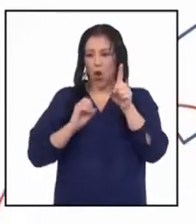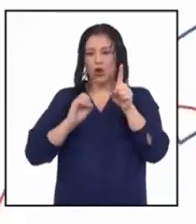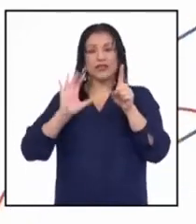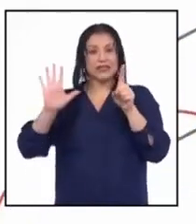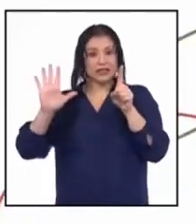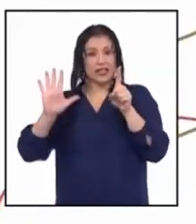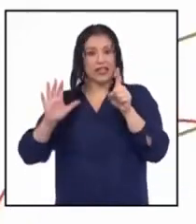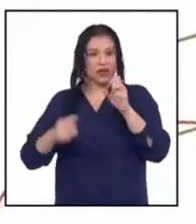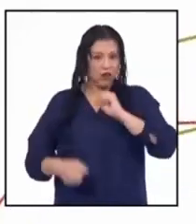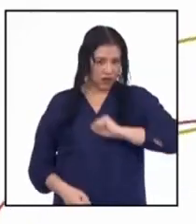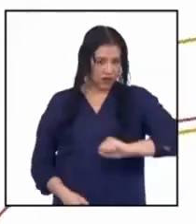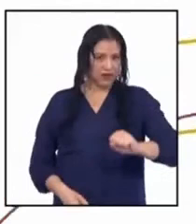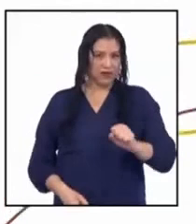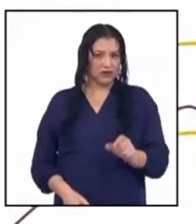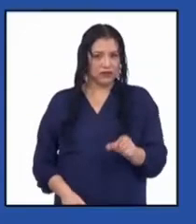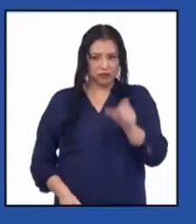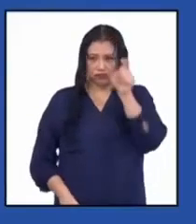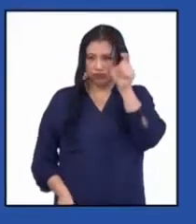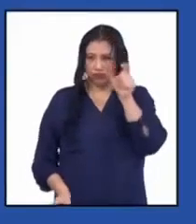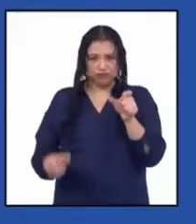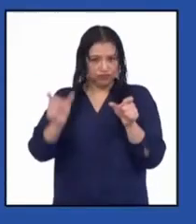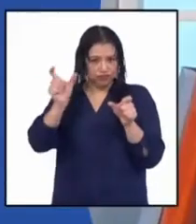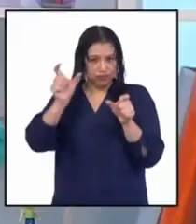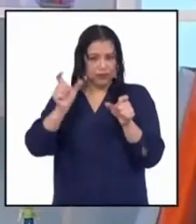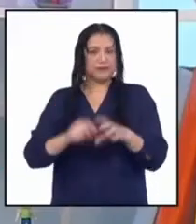5 hijos.